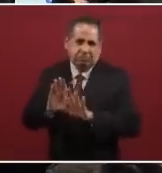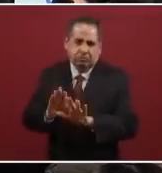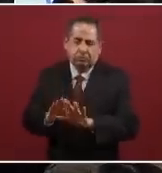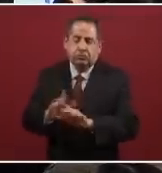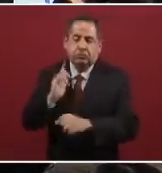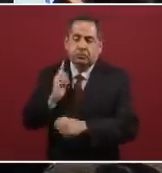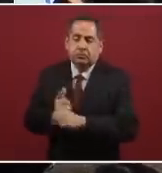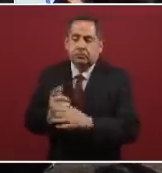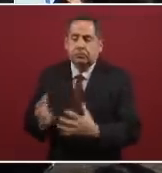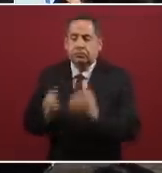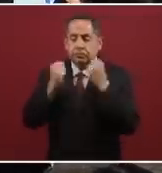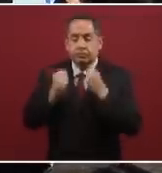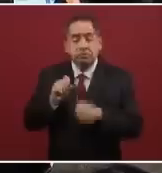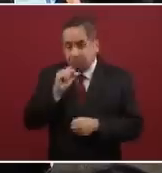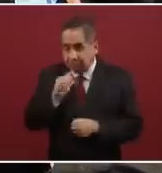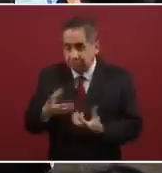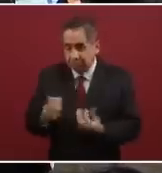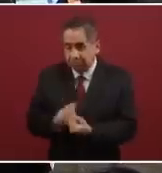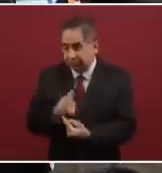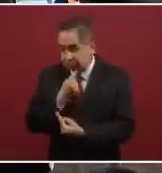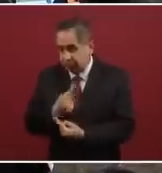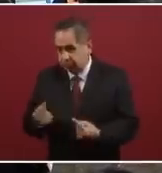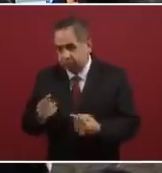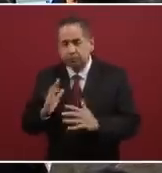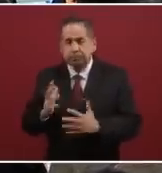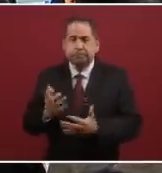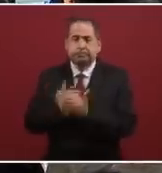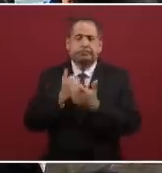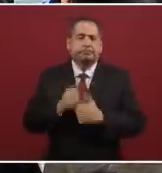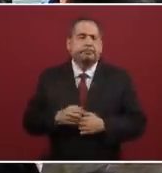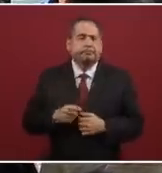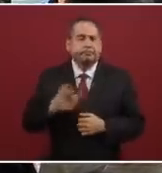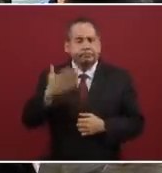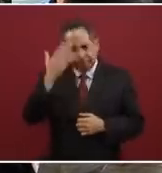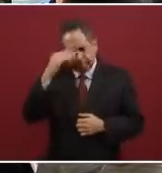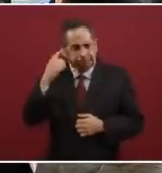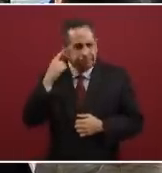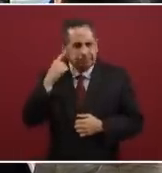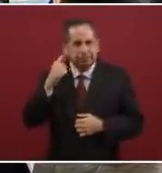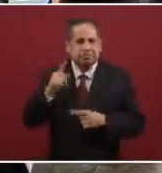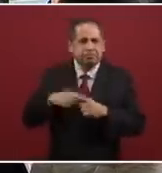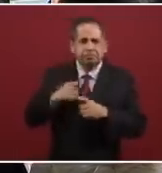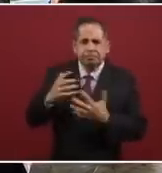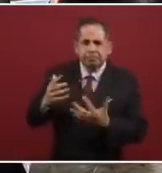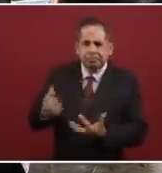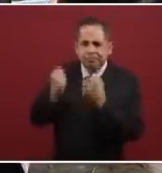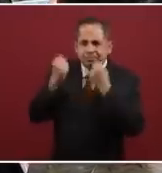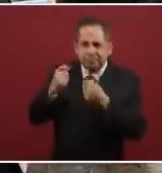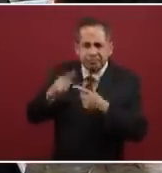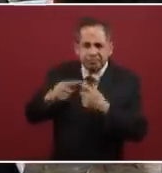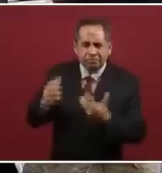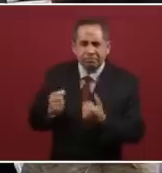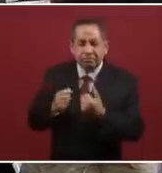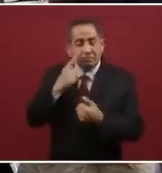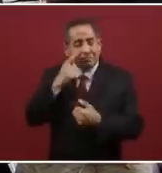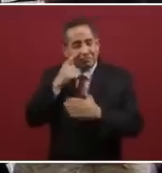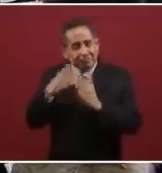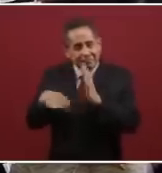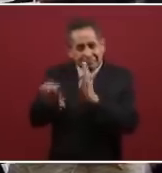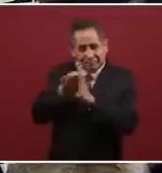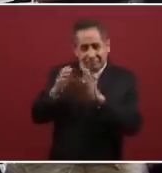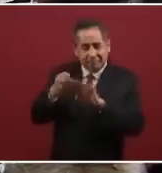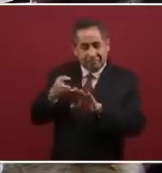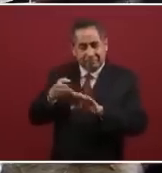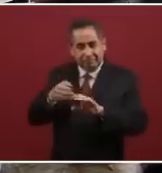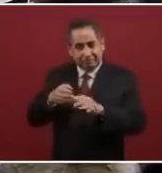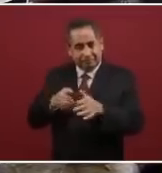¿Qué es lo que se sabe hasta ahora de esta operación y por qué le digo rescate? Le digo rescate porque van en cajas cerradas de